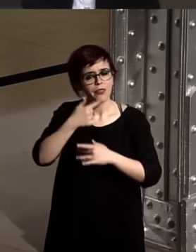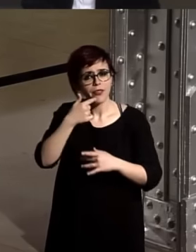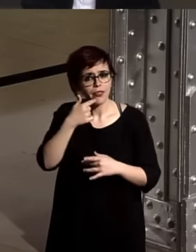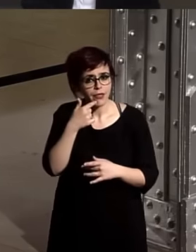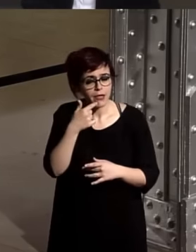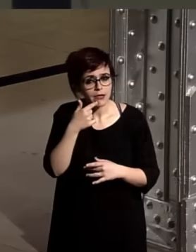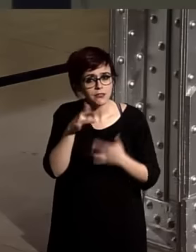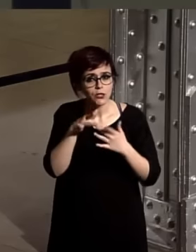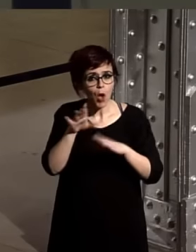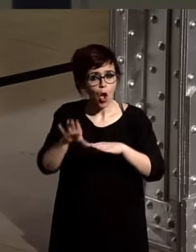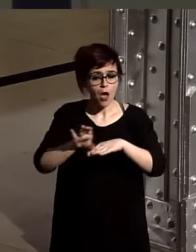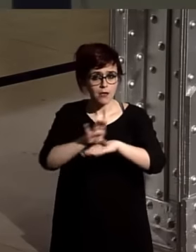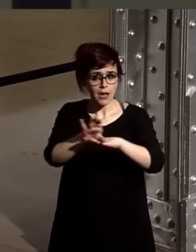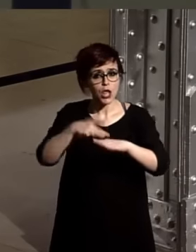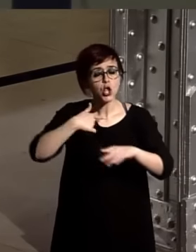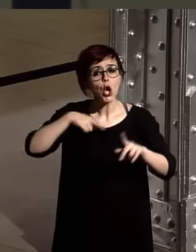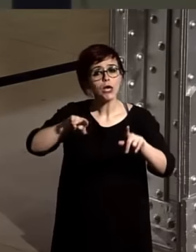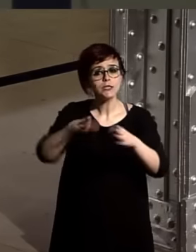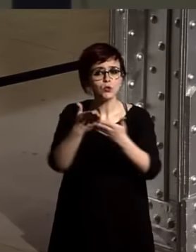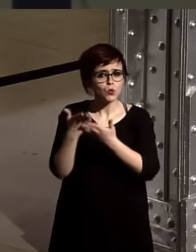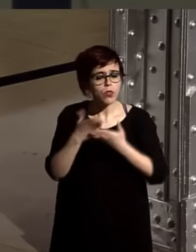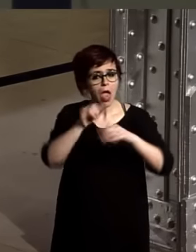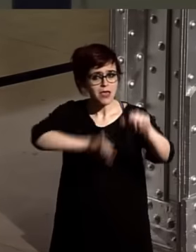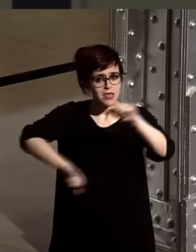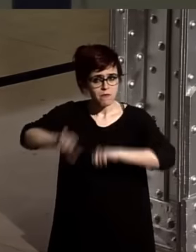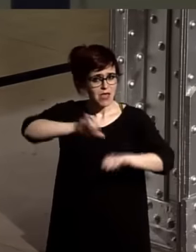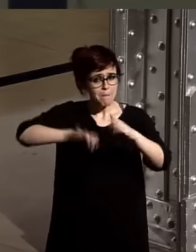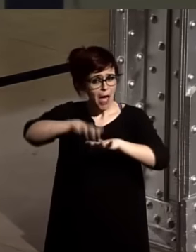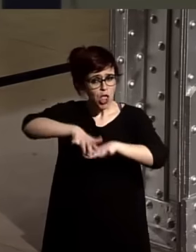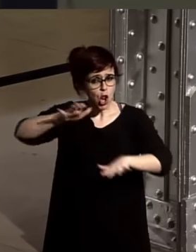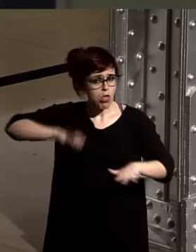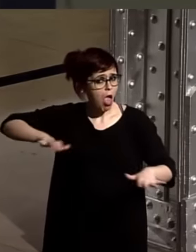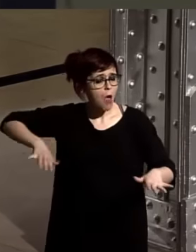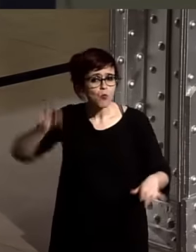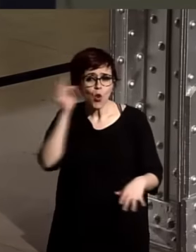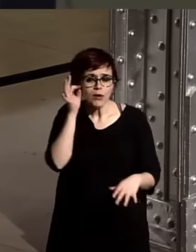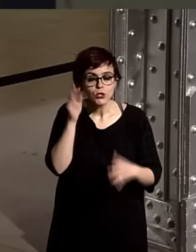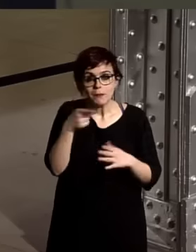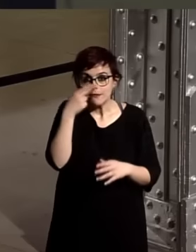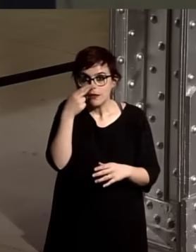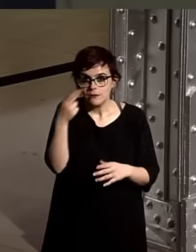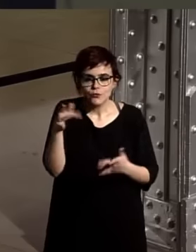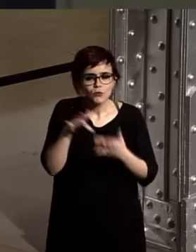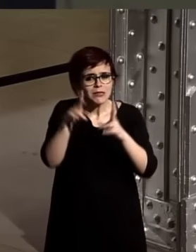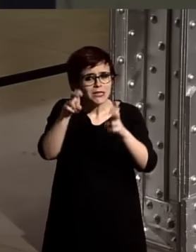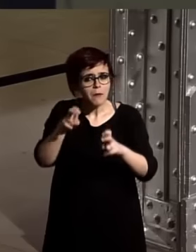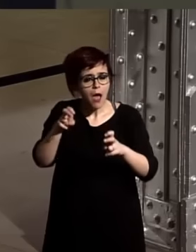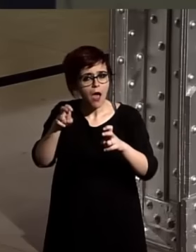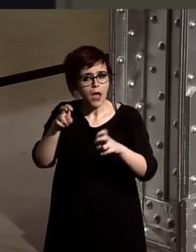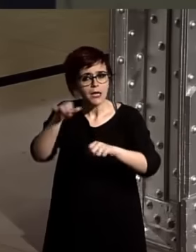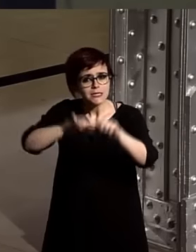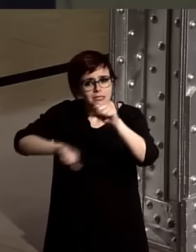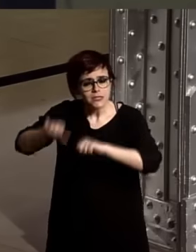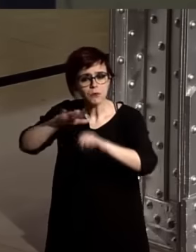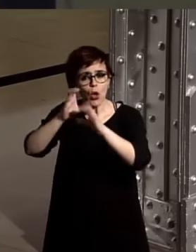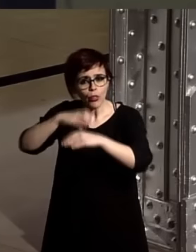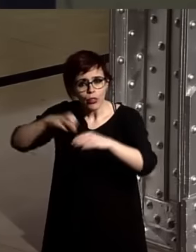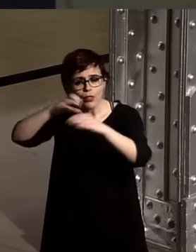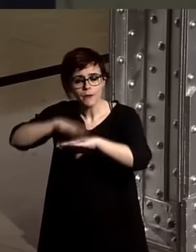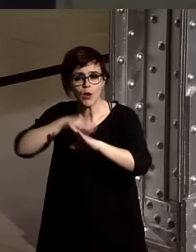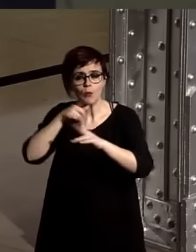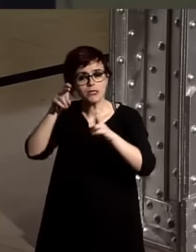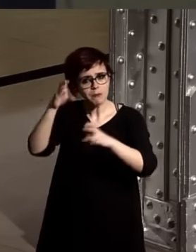bueno en la en la carrera Yo estudié químicas y la inmensa mayoría éramos mujeres Hay muchísimo interés por parte de de las mujeres por estudiar sobre todo carreras de